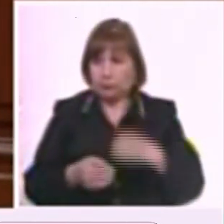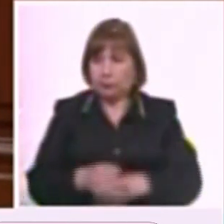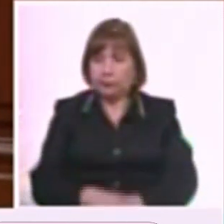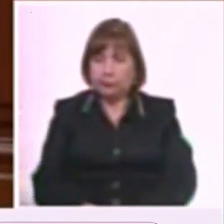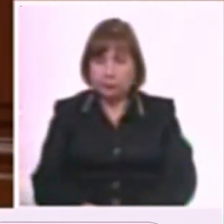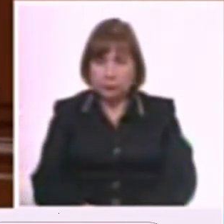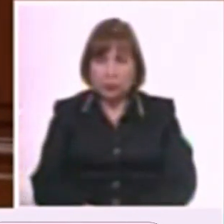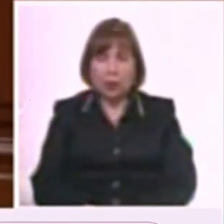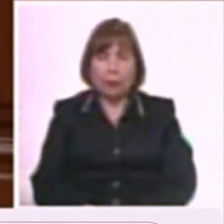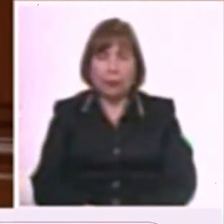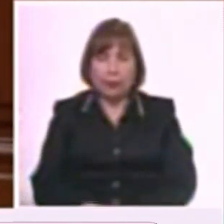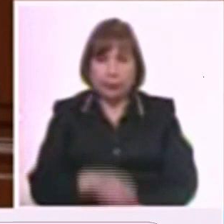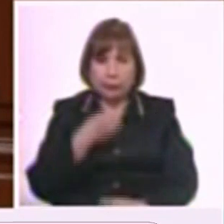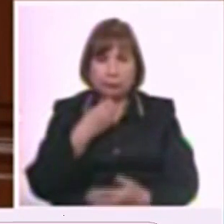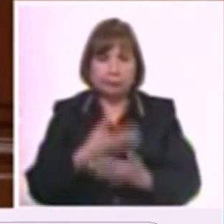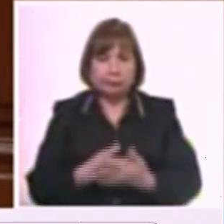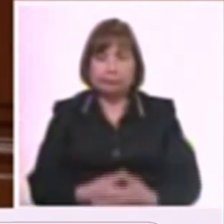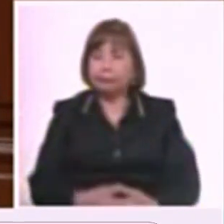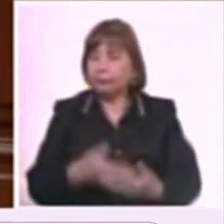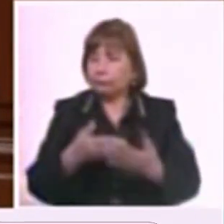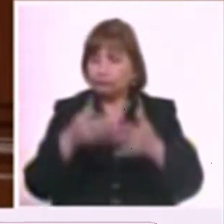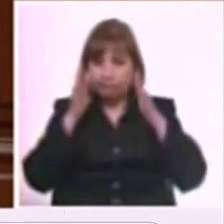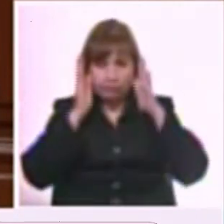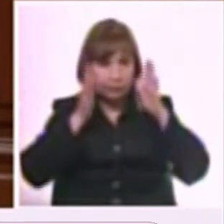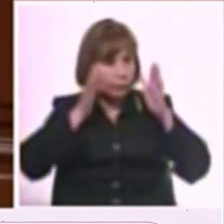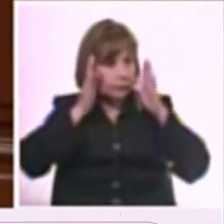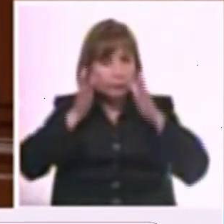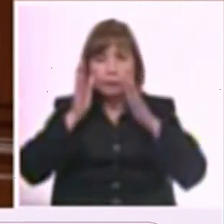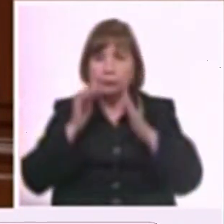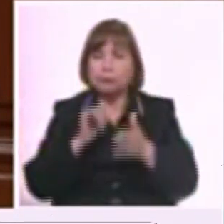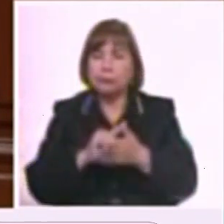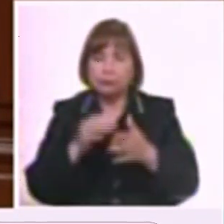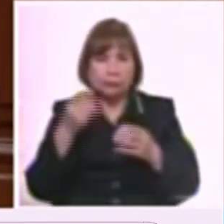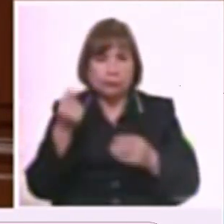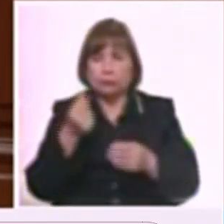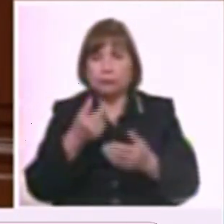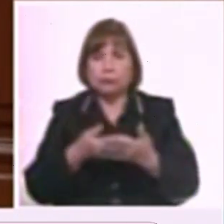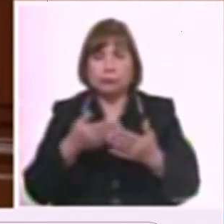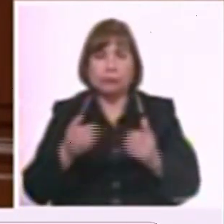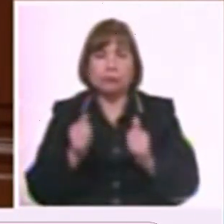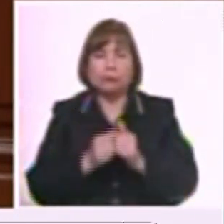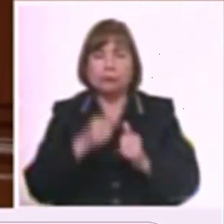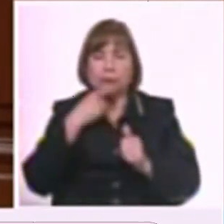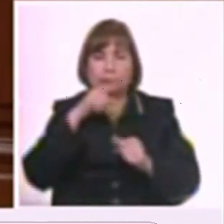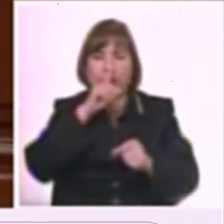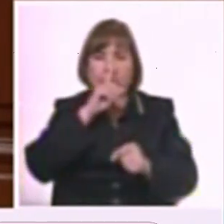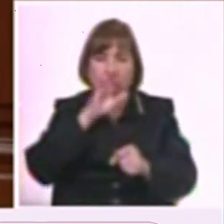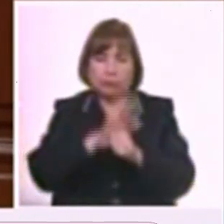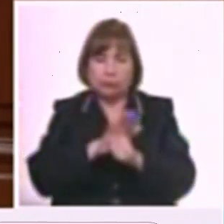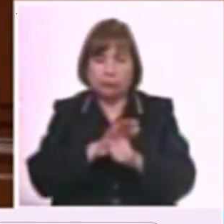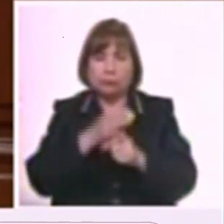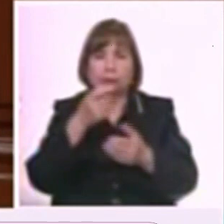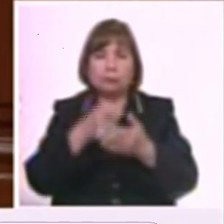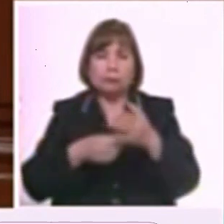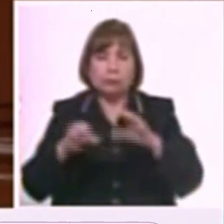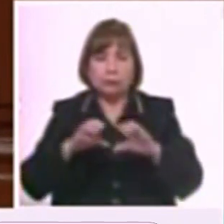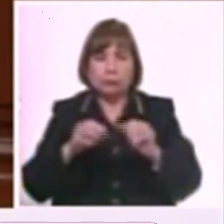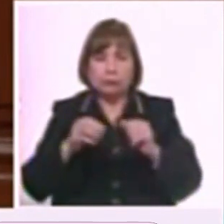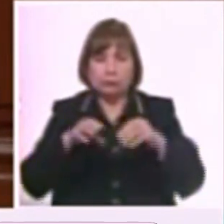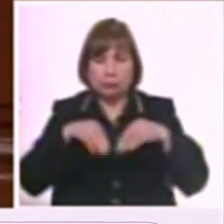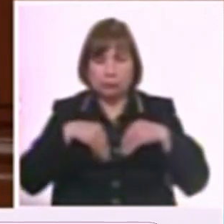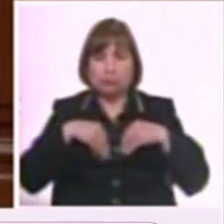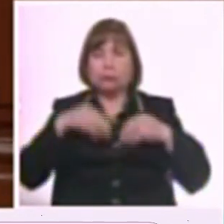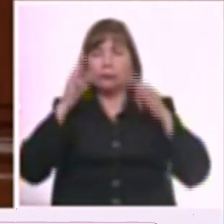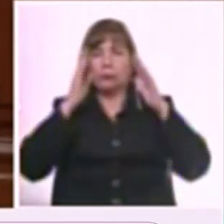de Huamanga, centro de estudio histórico que el gobierno priorizará, al igual que otras universidades en estado crítico. Por intermedio